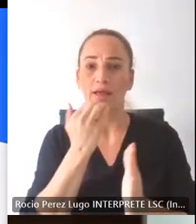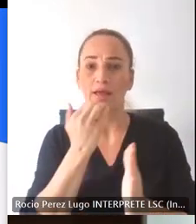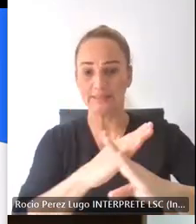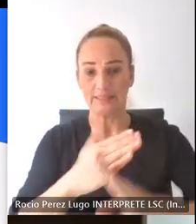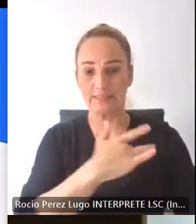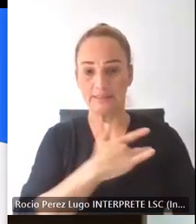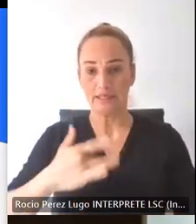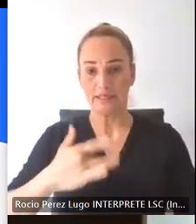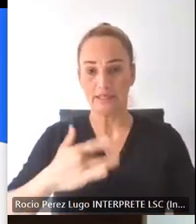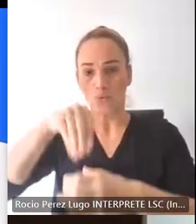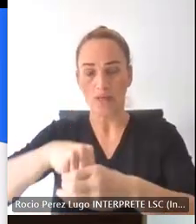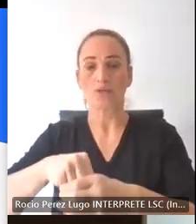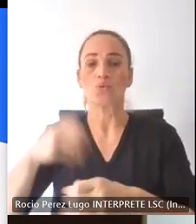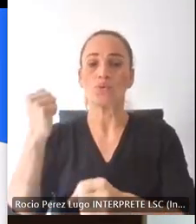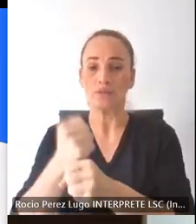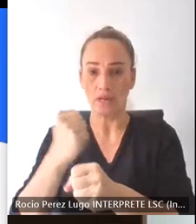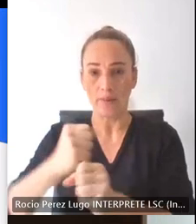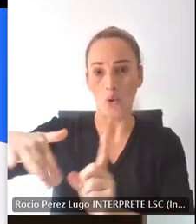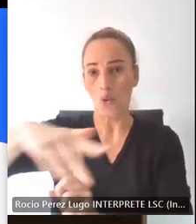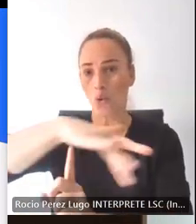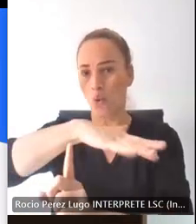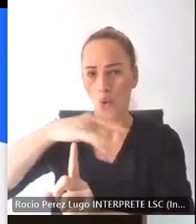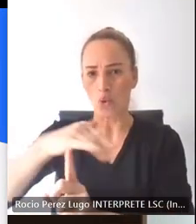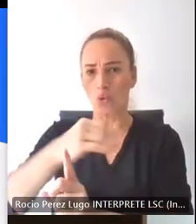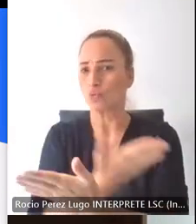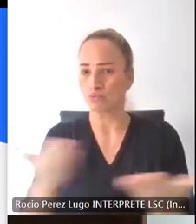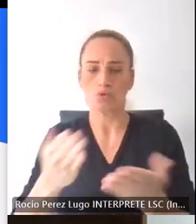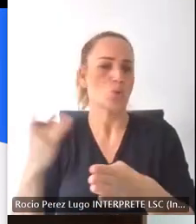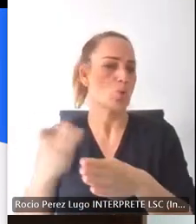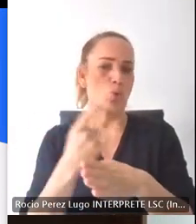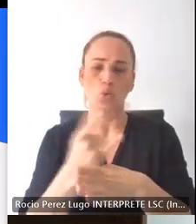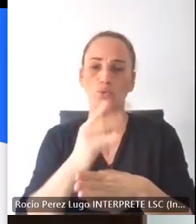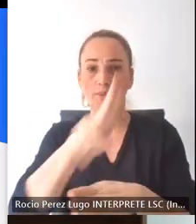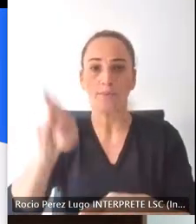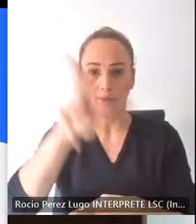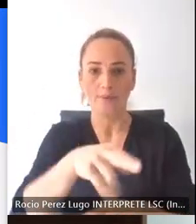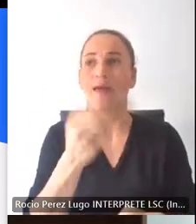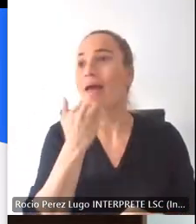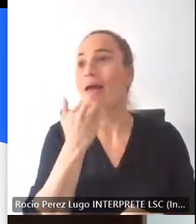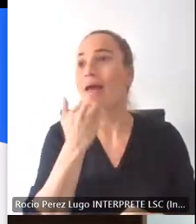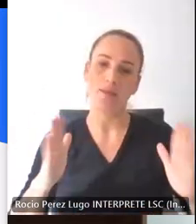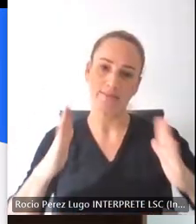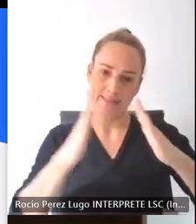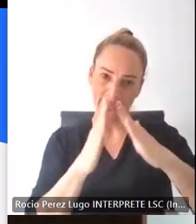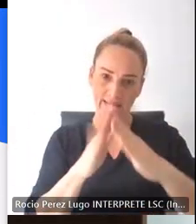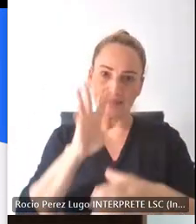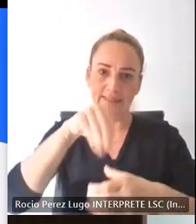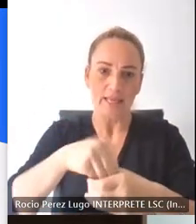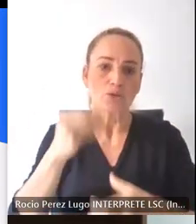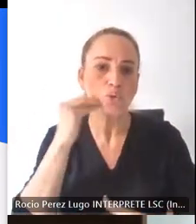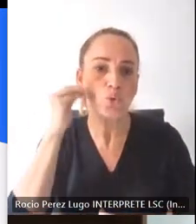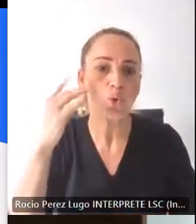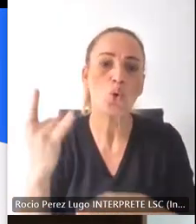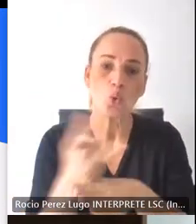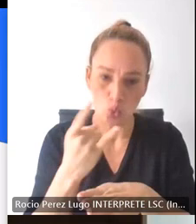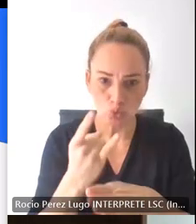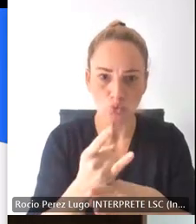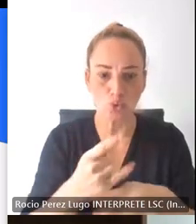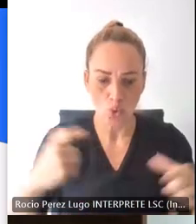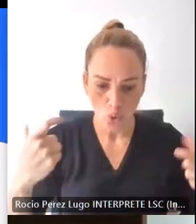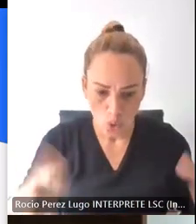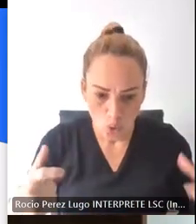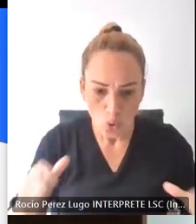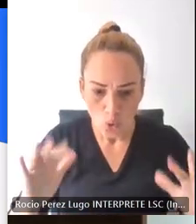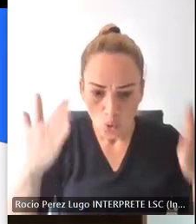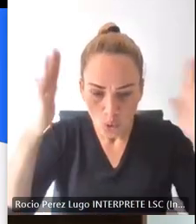en el trabajo, este tipo de elementos no se utilicen. Ya es diferente que yo en mi casa lo utilicé y de alguna forma